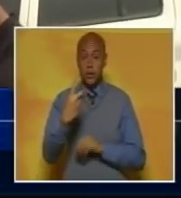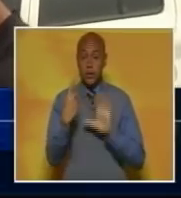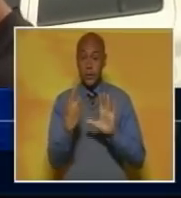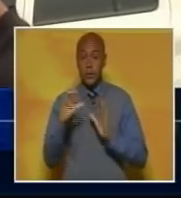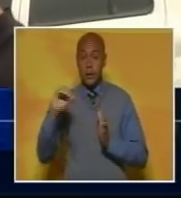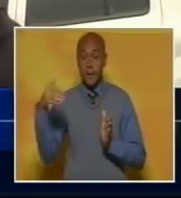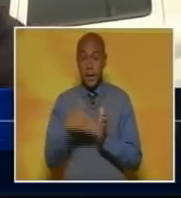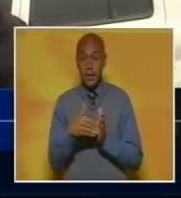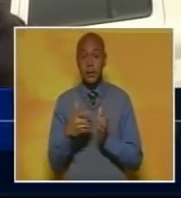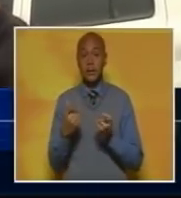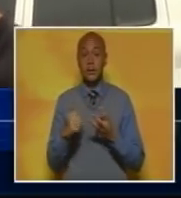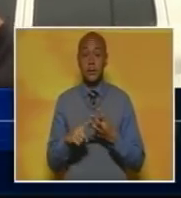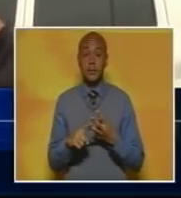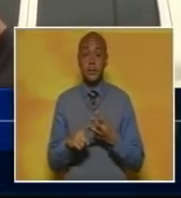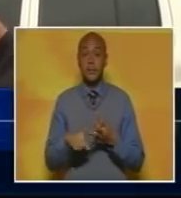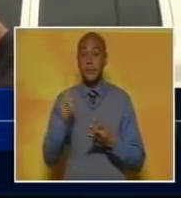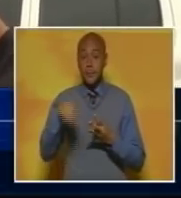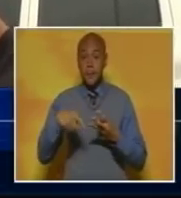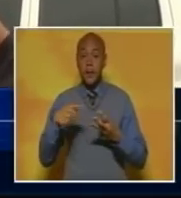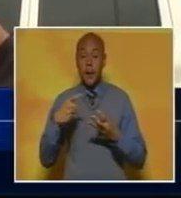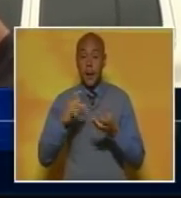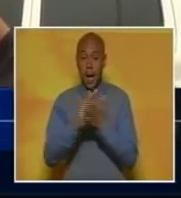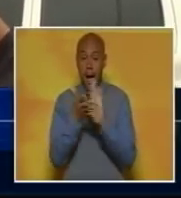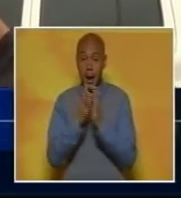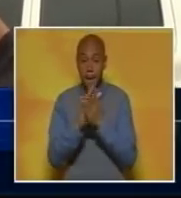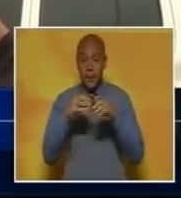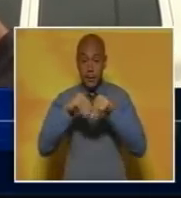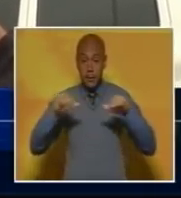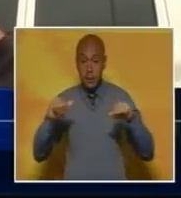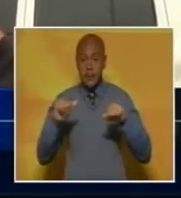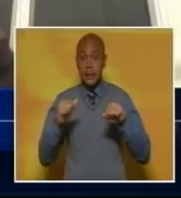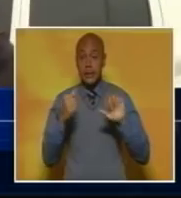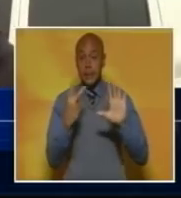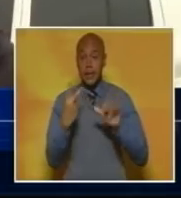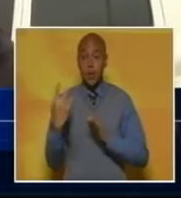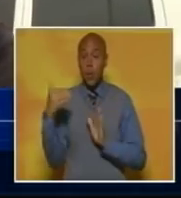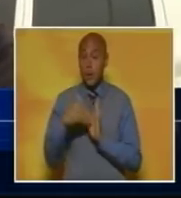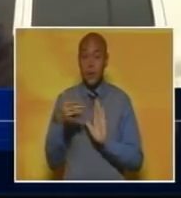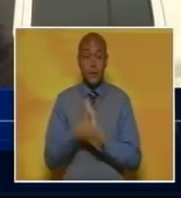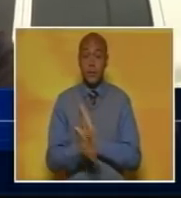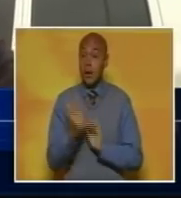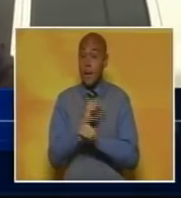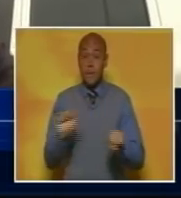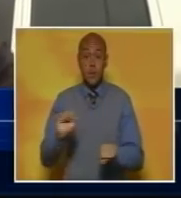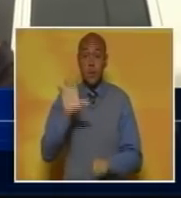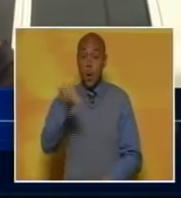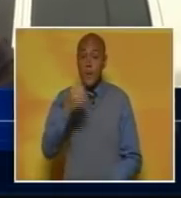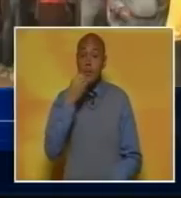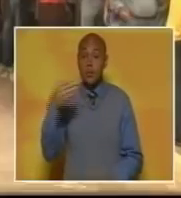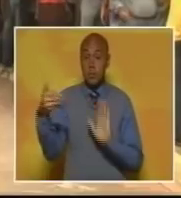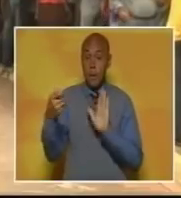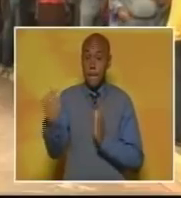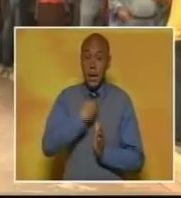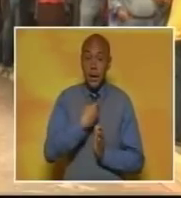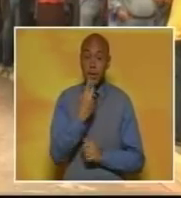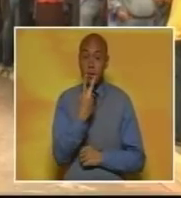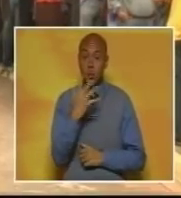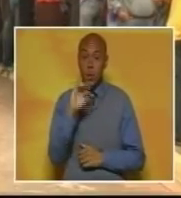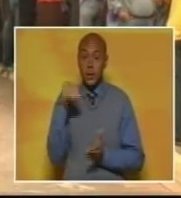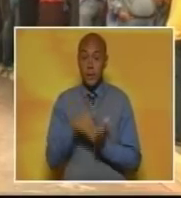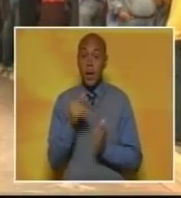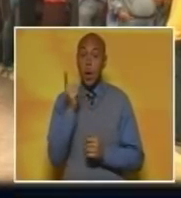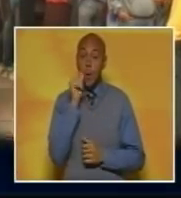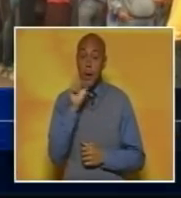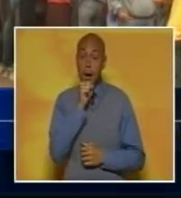260.000 bolívares. La harina pan 72 horas. No podemos comer con un sueldo de 250.000. Las personas de